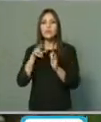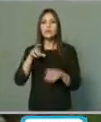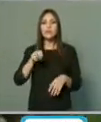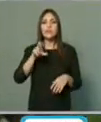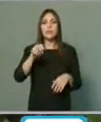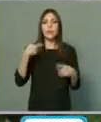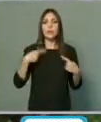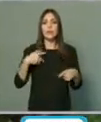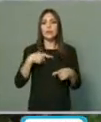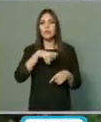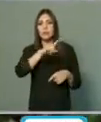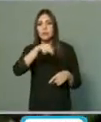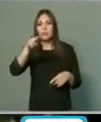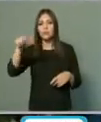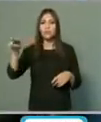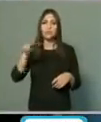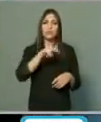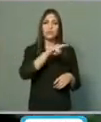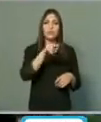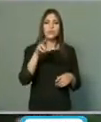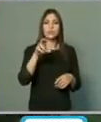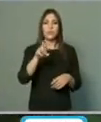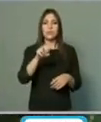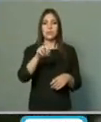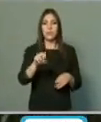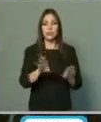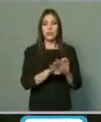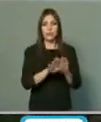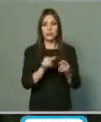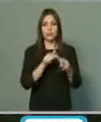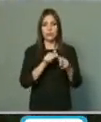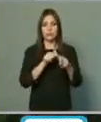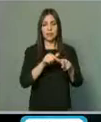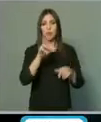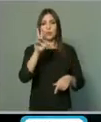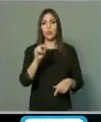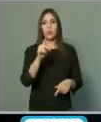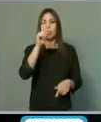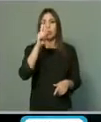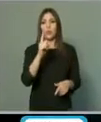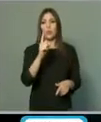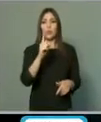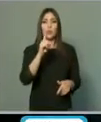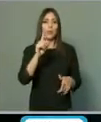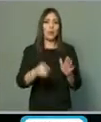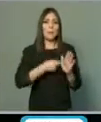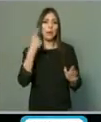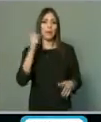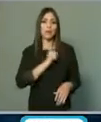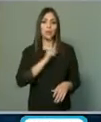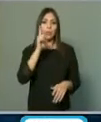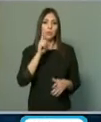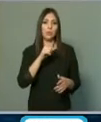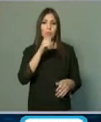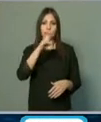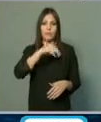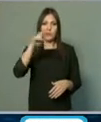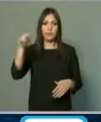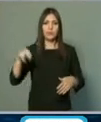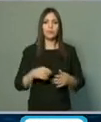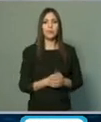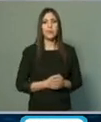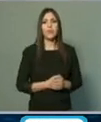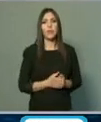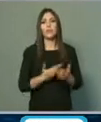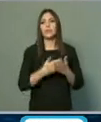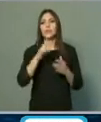personas a realizar, estos artistas realizaban esas pinturas de manera secuencial. No fue solamente una sola pintura. Estábamos viendo ahí que, bueno, es